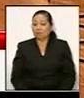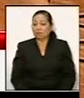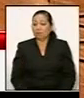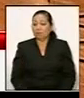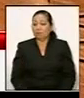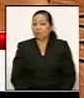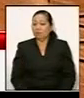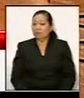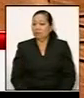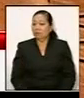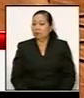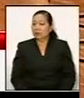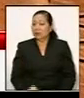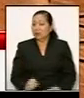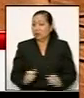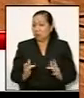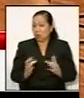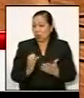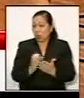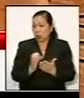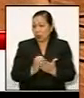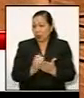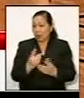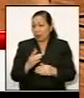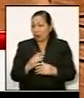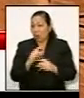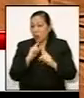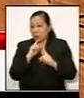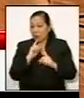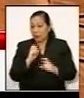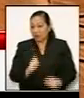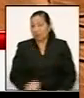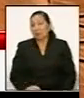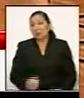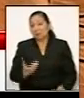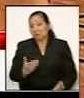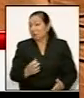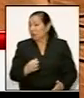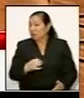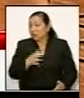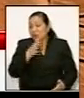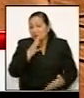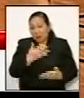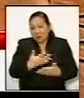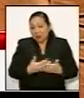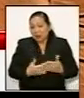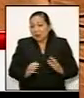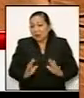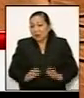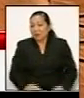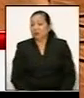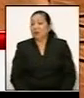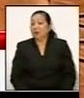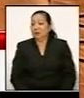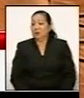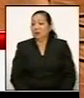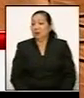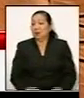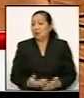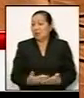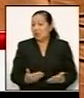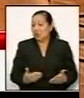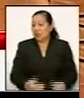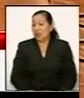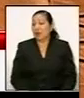o sea que tienes contrato con ella para algunas consultorías específicas es muy probable no tengo la lista pero es parte de las cosas